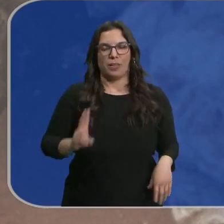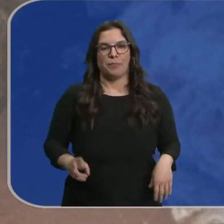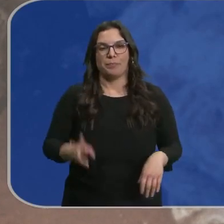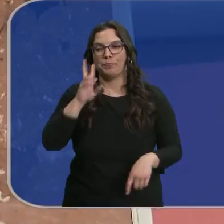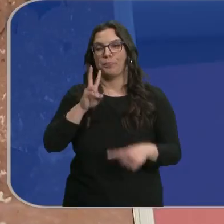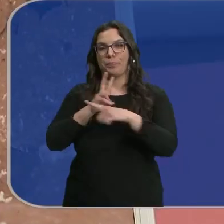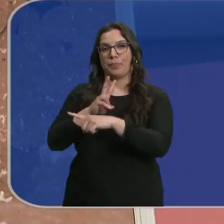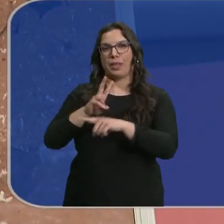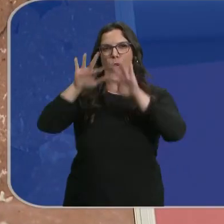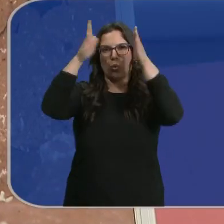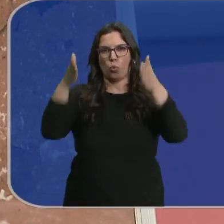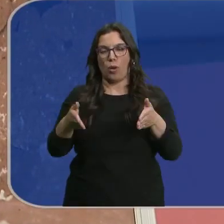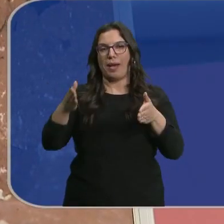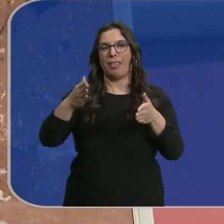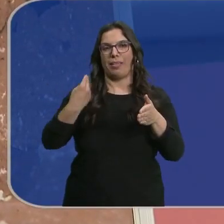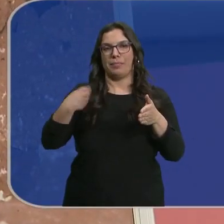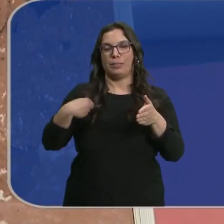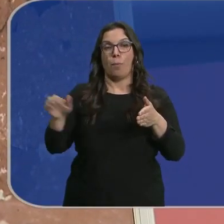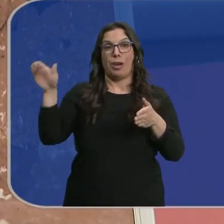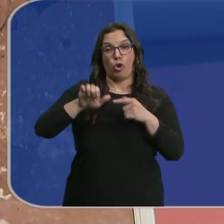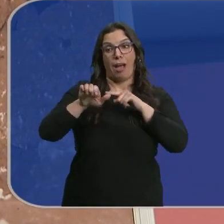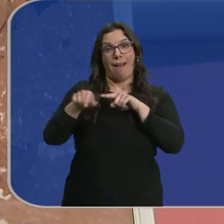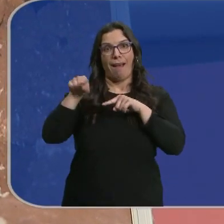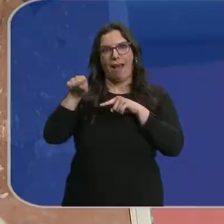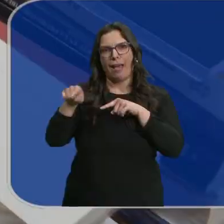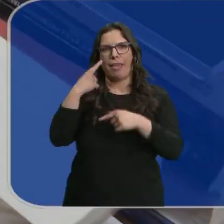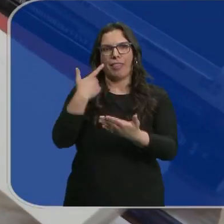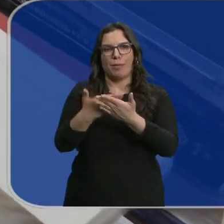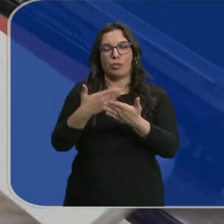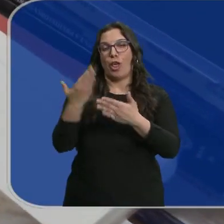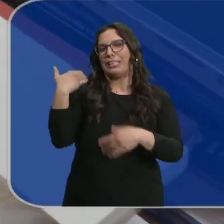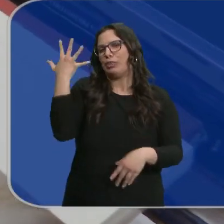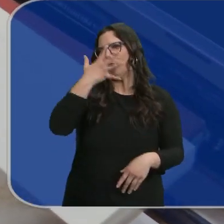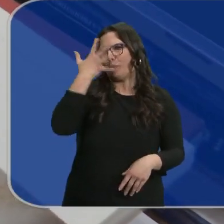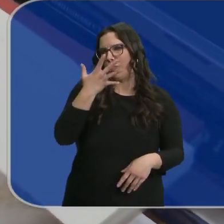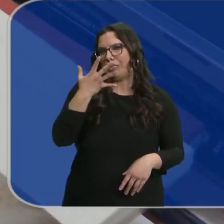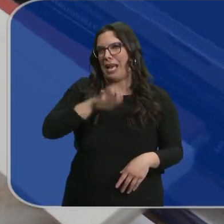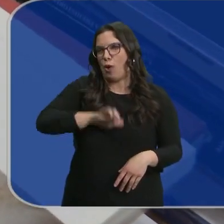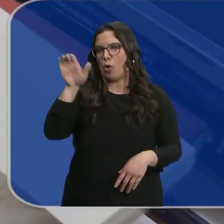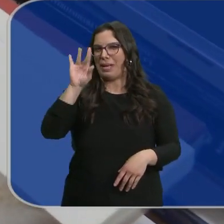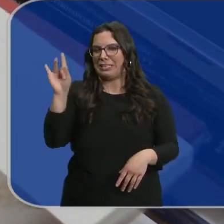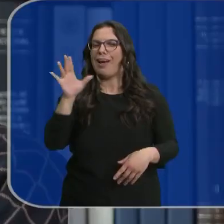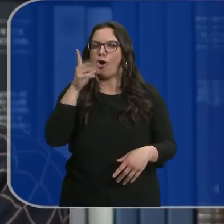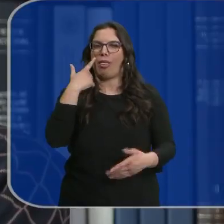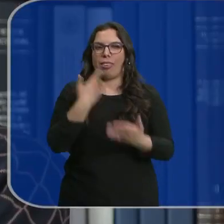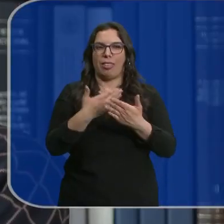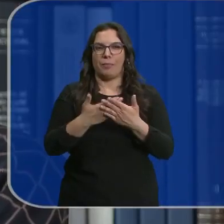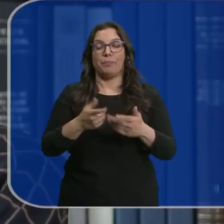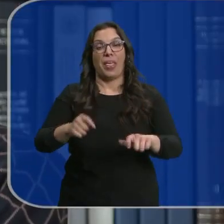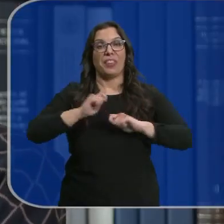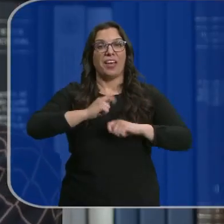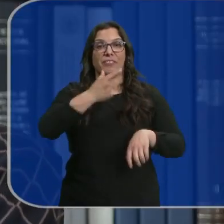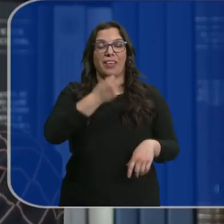En esta prehistórica cueva menorquina se ha conseguido demostrar lo que hasta ahora se sospechaba en Europa. Nos ha permitido